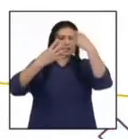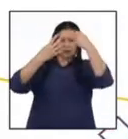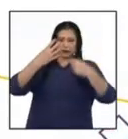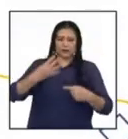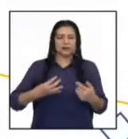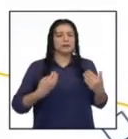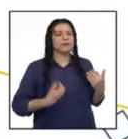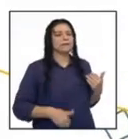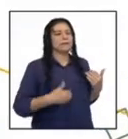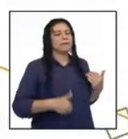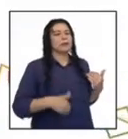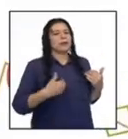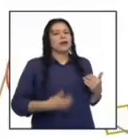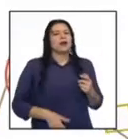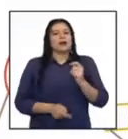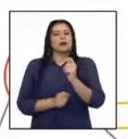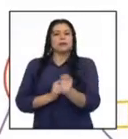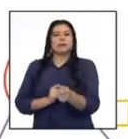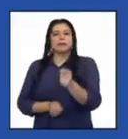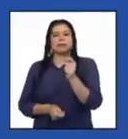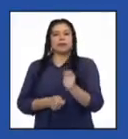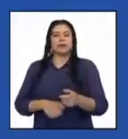etc.